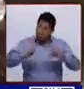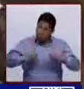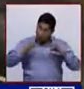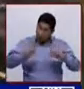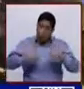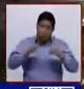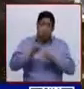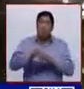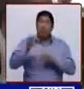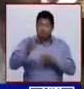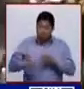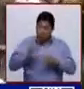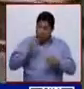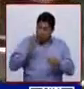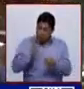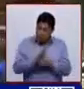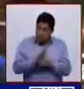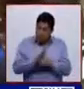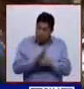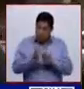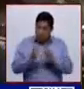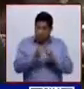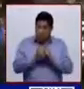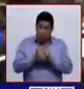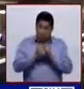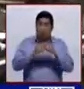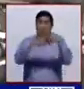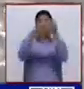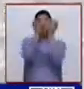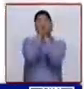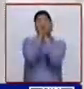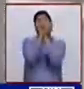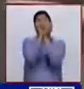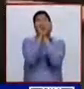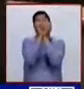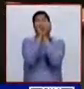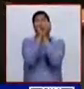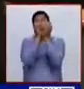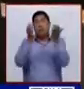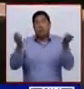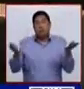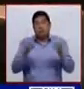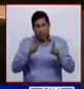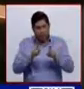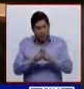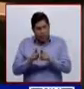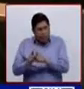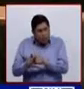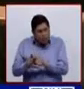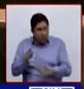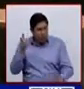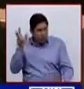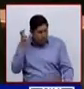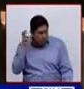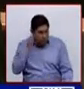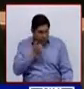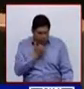de cumplir su compromiso de consenso en el tema del Defensor del Pueblo. También he oído